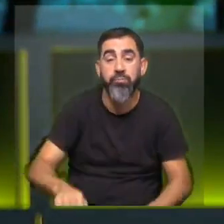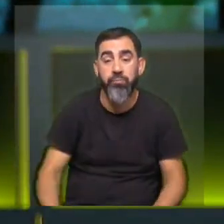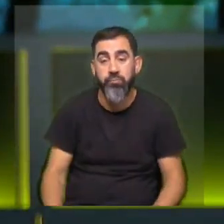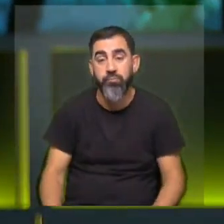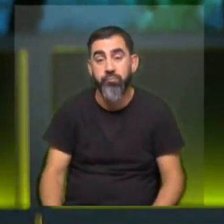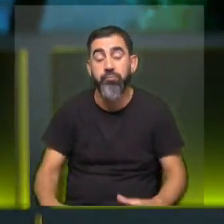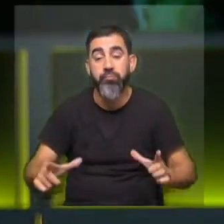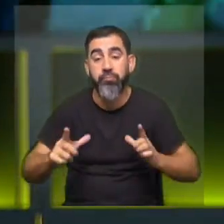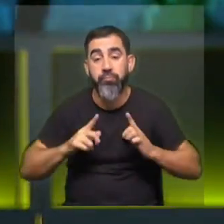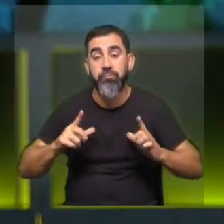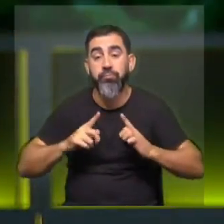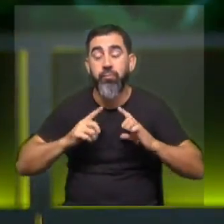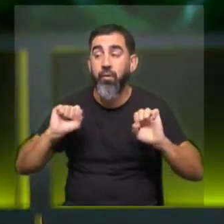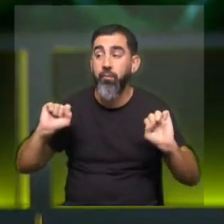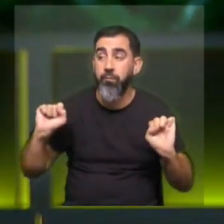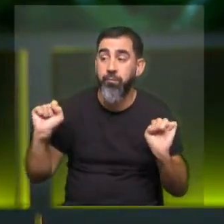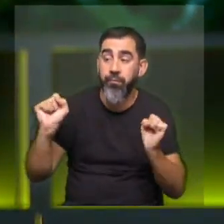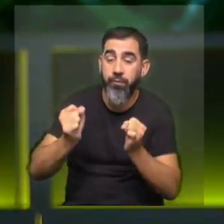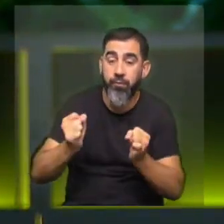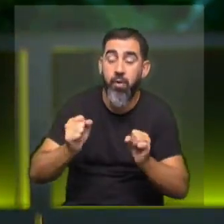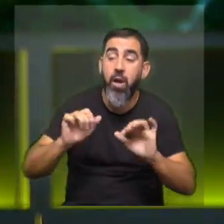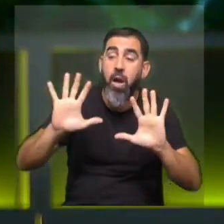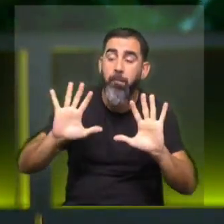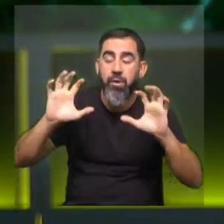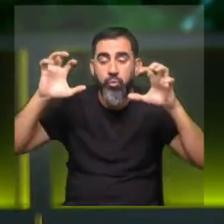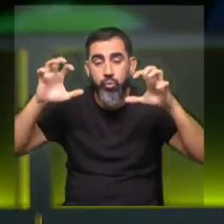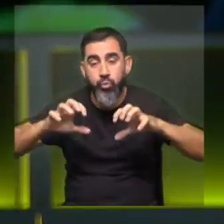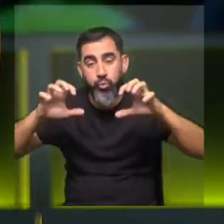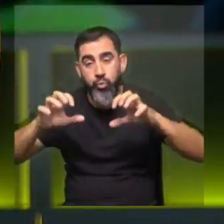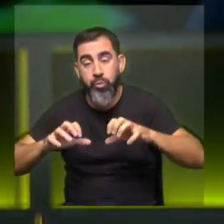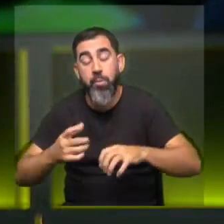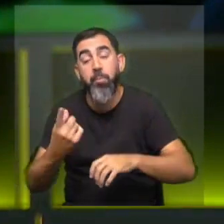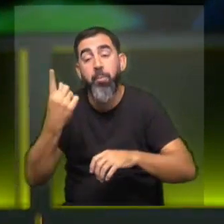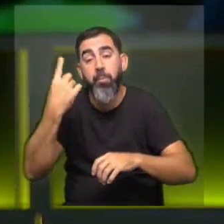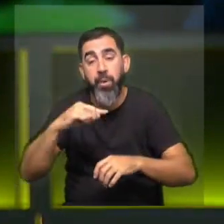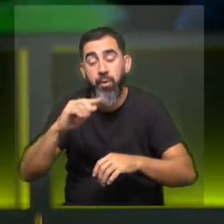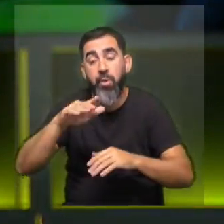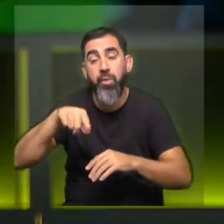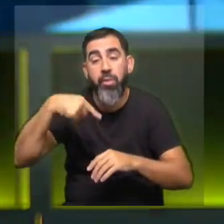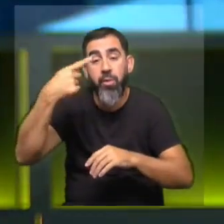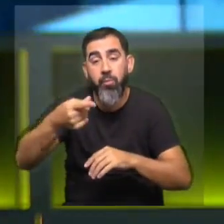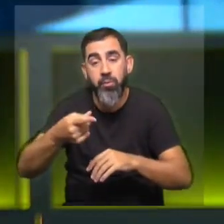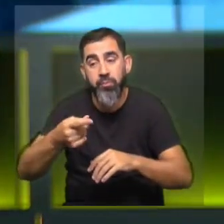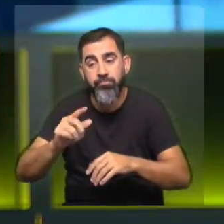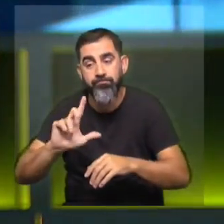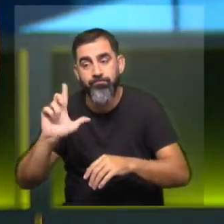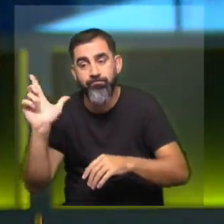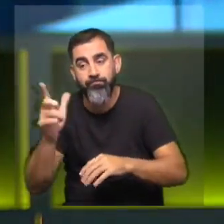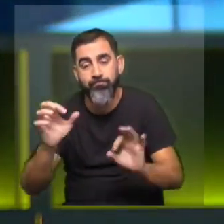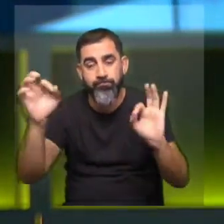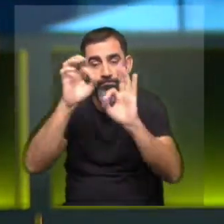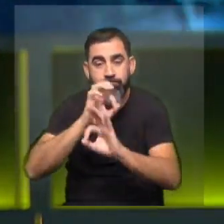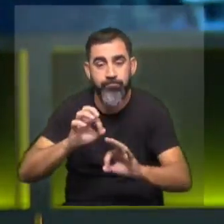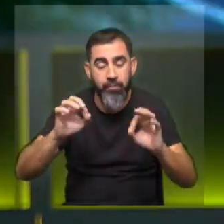estamos esperando el pasaje de un frente frío que posiblemente pueda traer precipitaciones, pero luego más hacia adelante no estamos viendo otro evento de